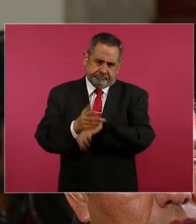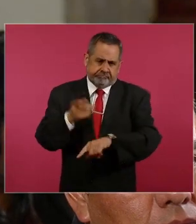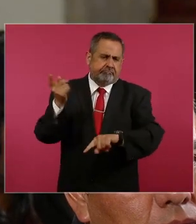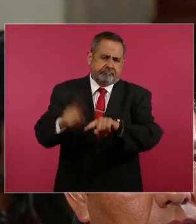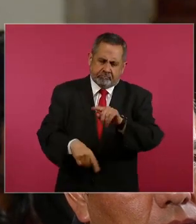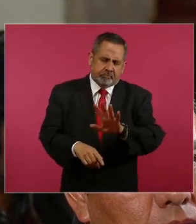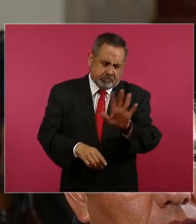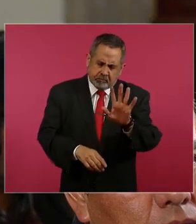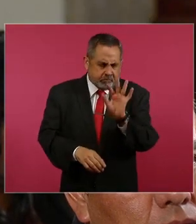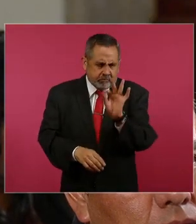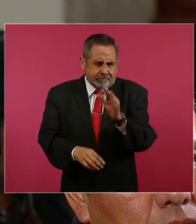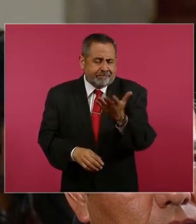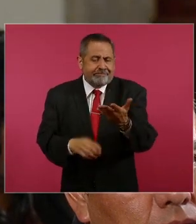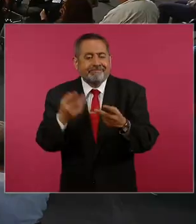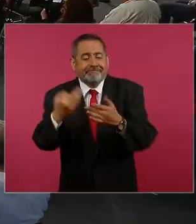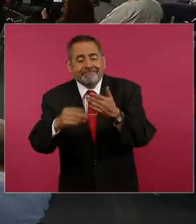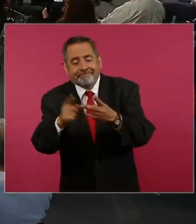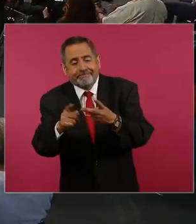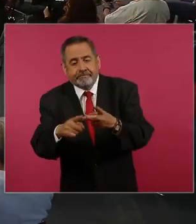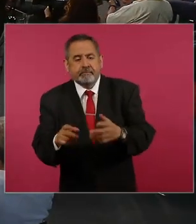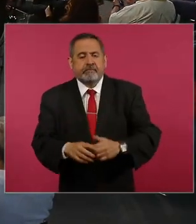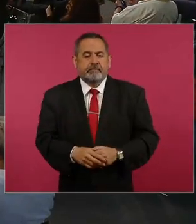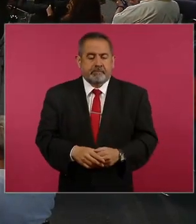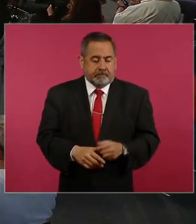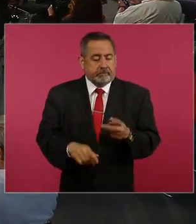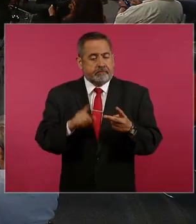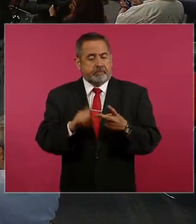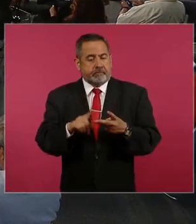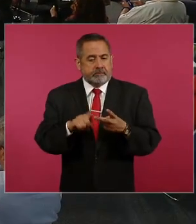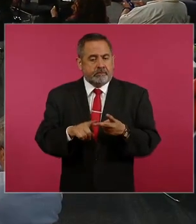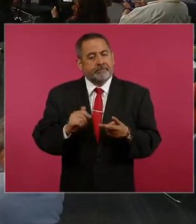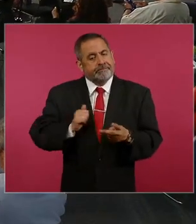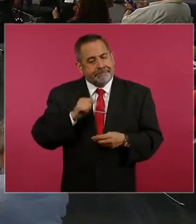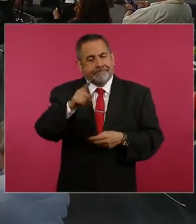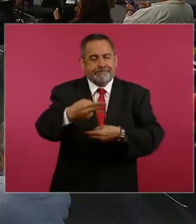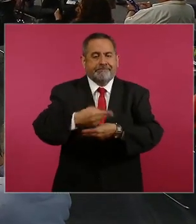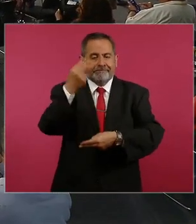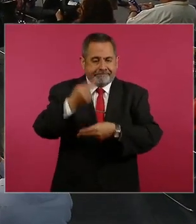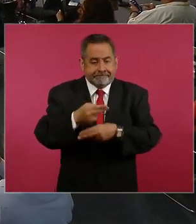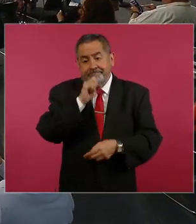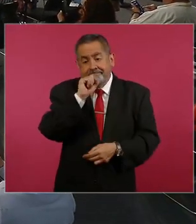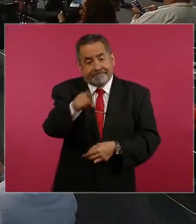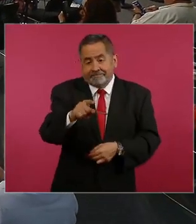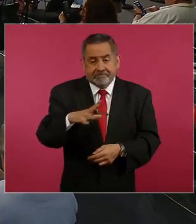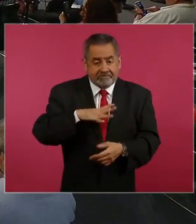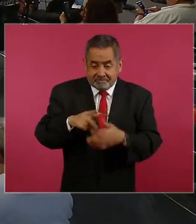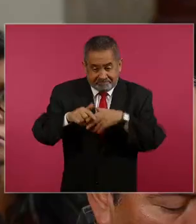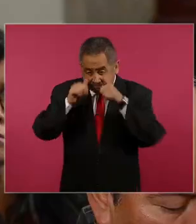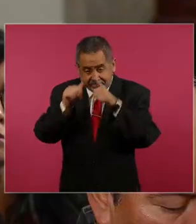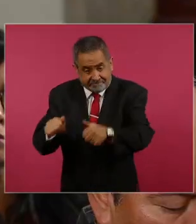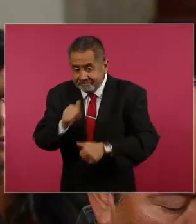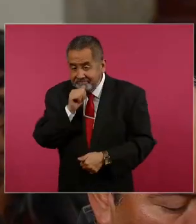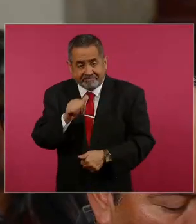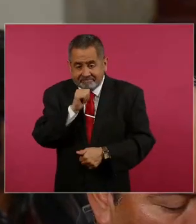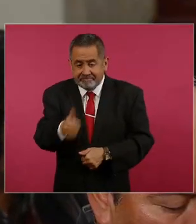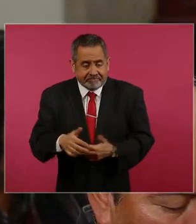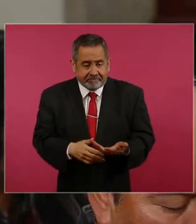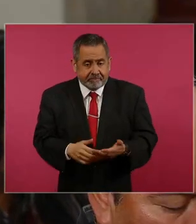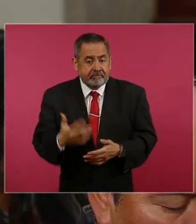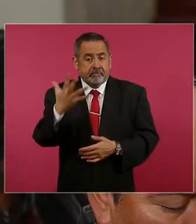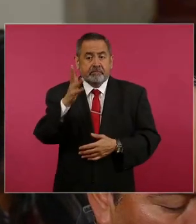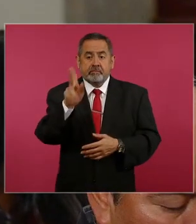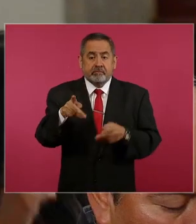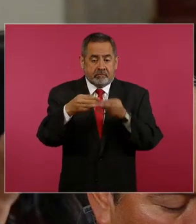removido de su puesto. Y también aprovechando lo de la caseta también no se ha atendido y son prácticamente cinco